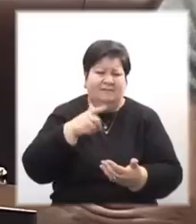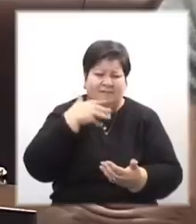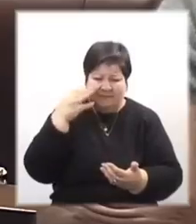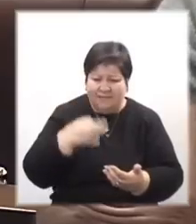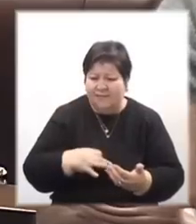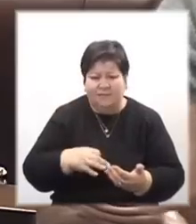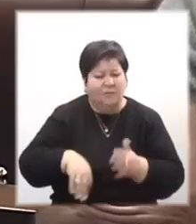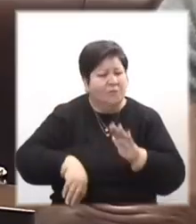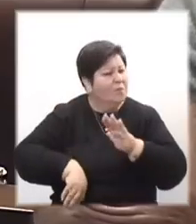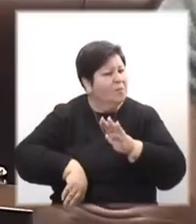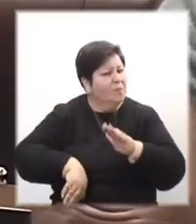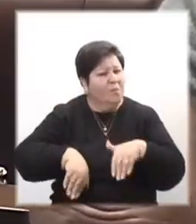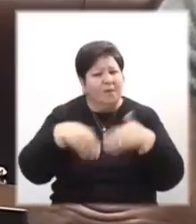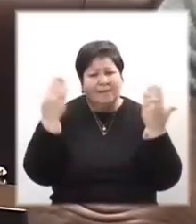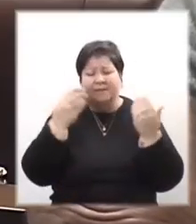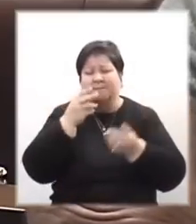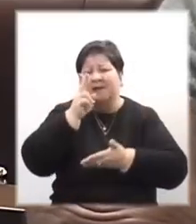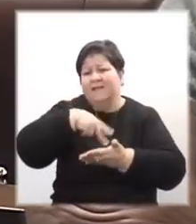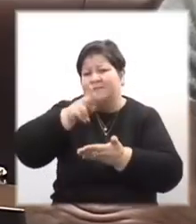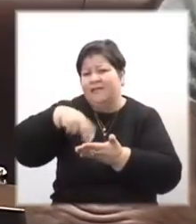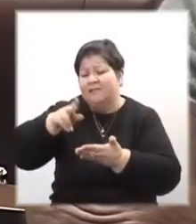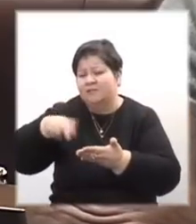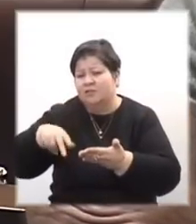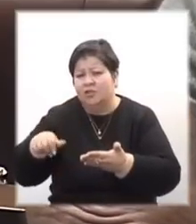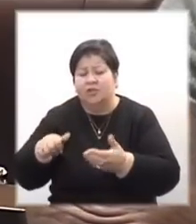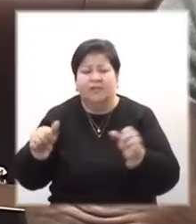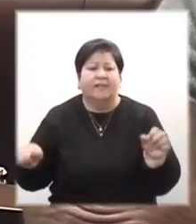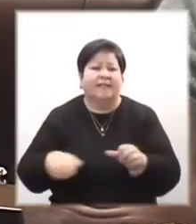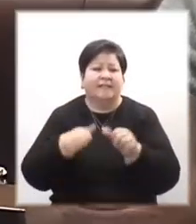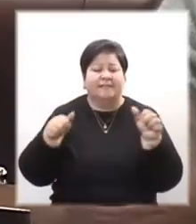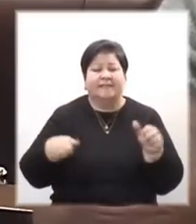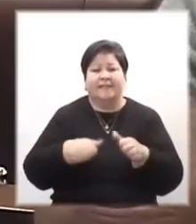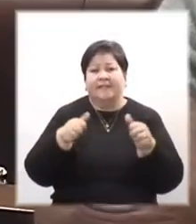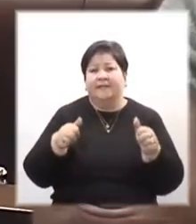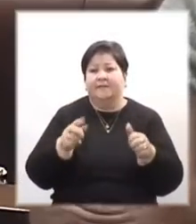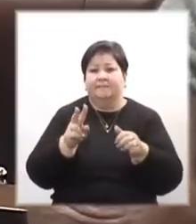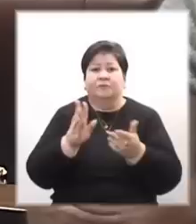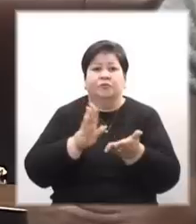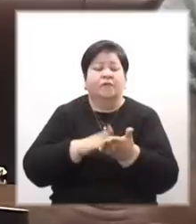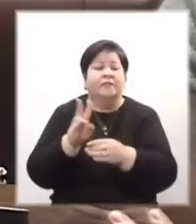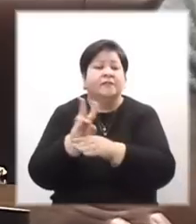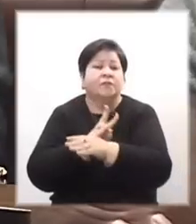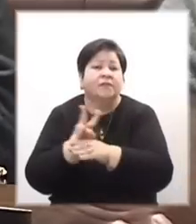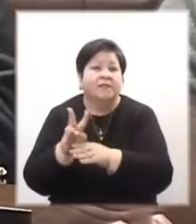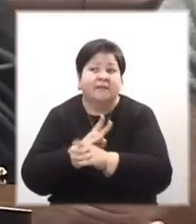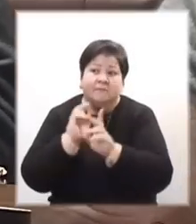cualquier planificación realizada y llevada adelante por el Ministerio en materia de seguridad pública.